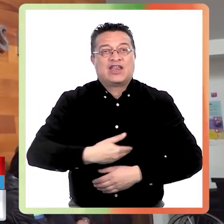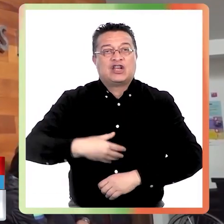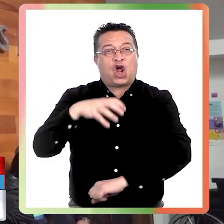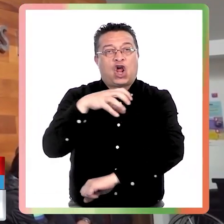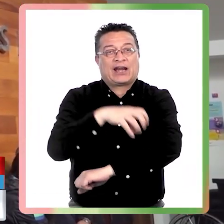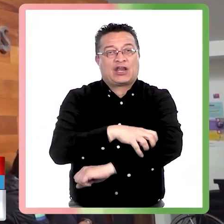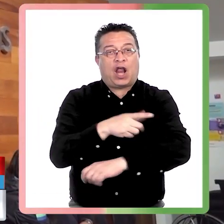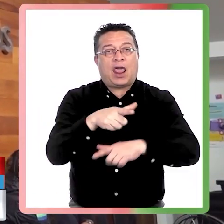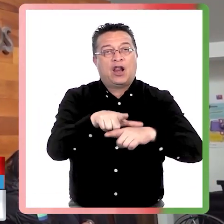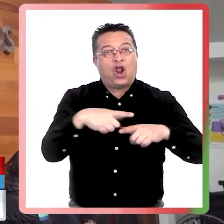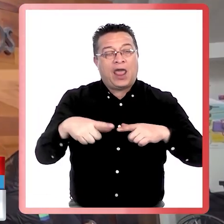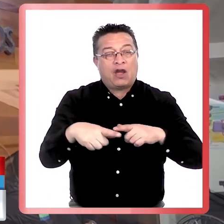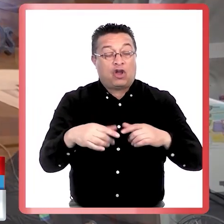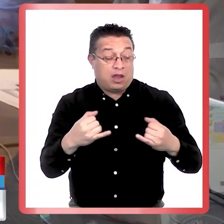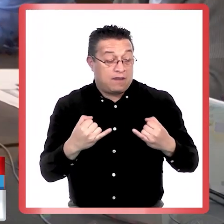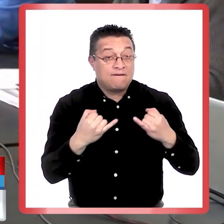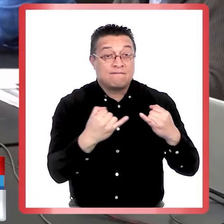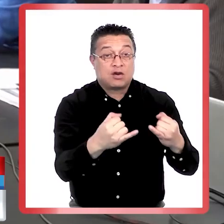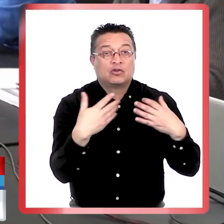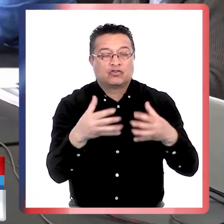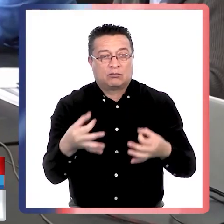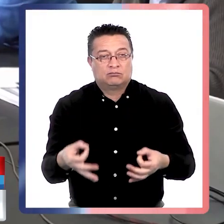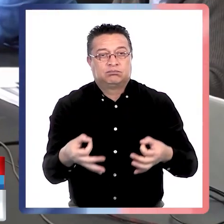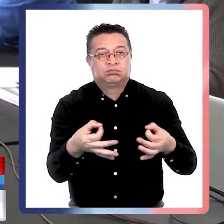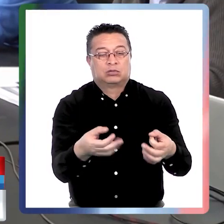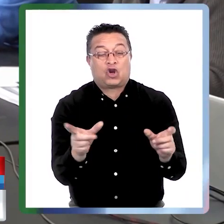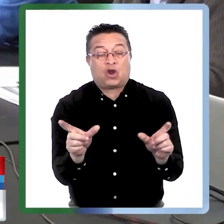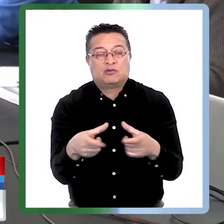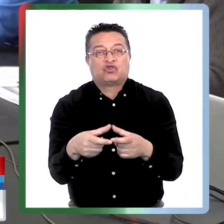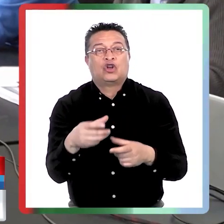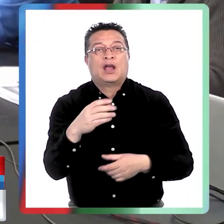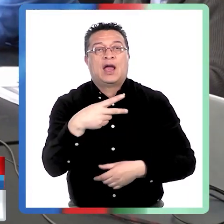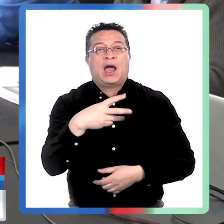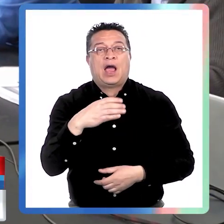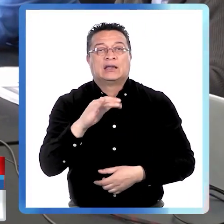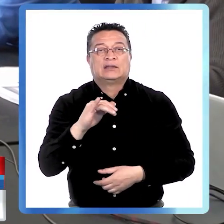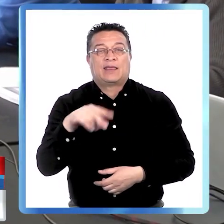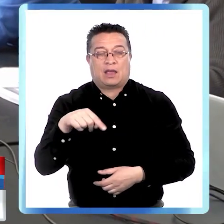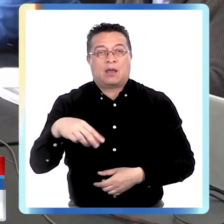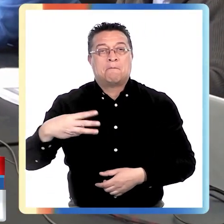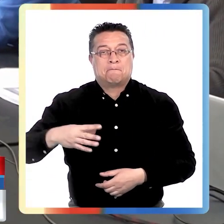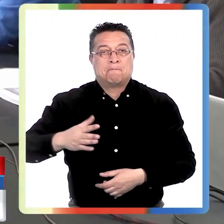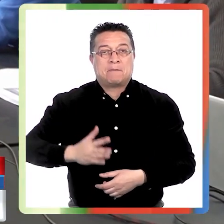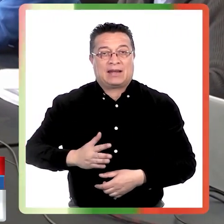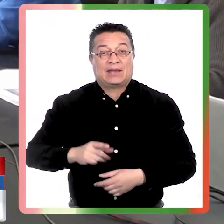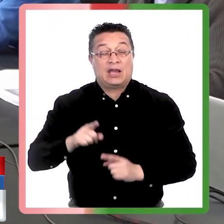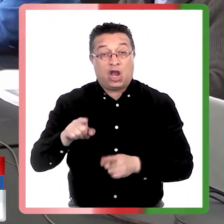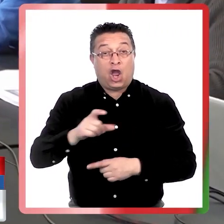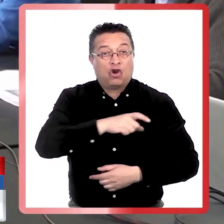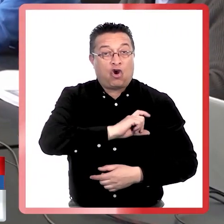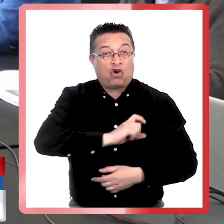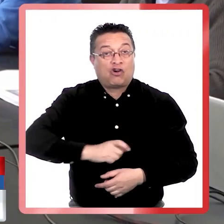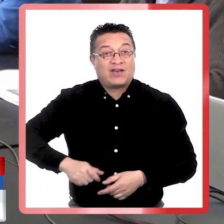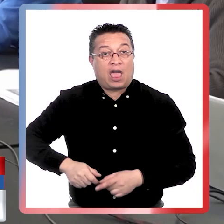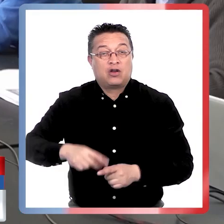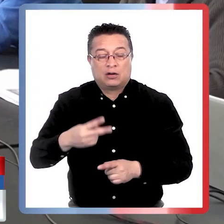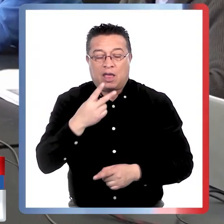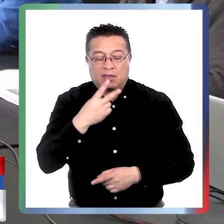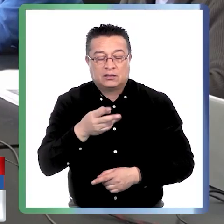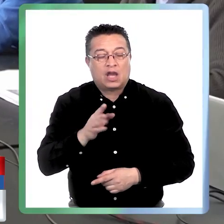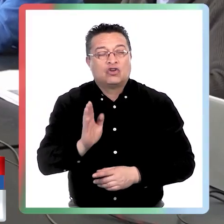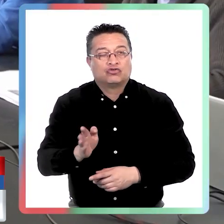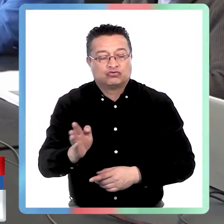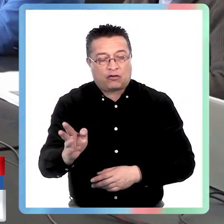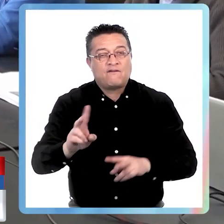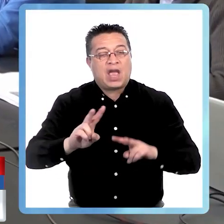Gobierno Regional de Los Lagos, cuyo informe fue presentado en la Comisión de Hacienda durante este martes, donde el gobernador aseguró que se sigue en una